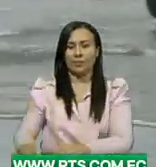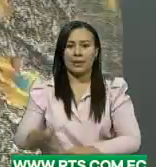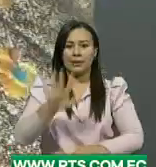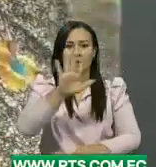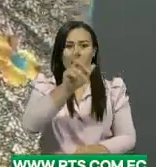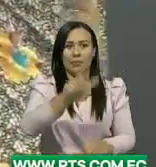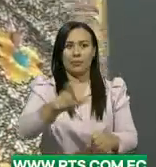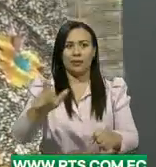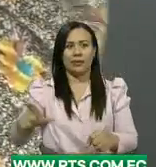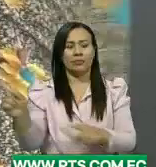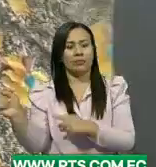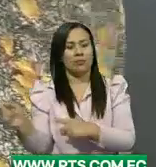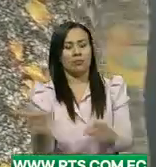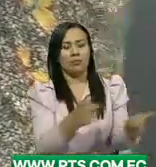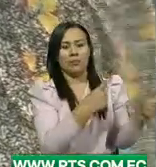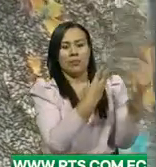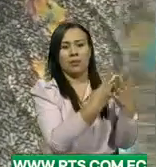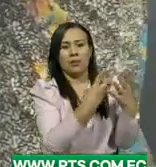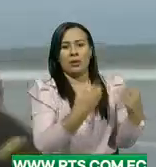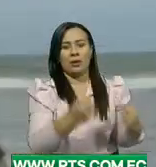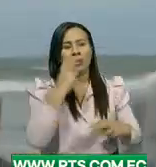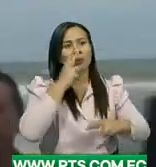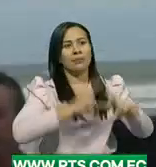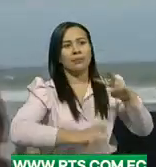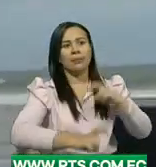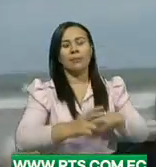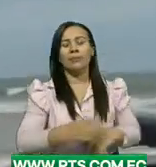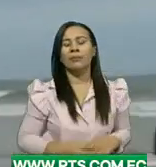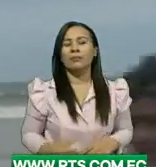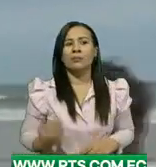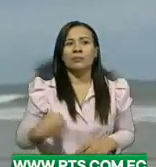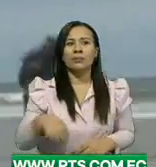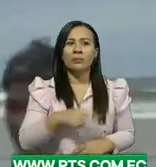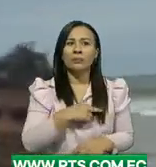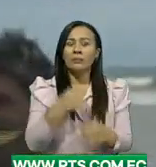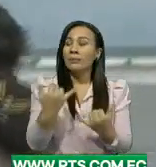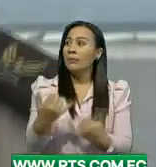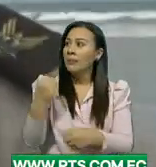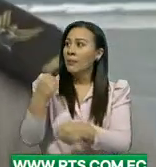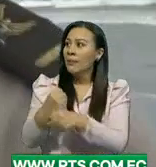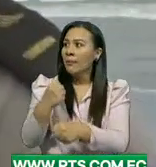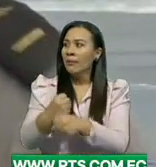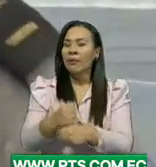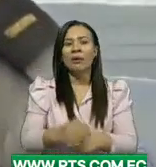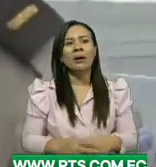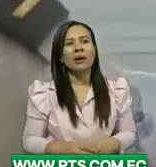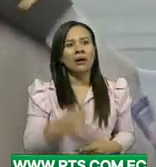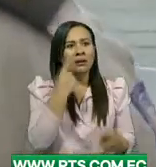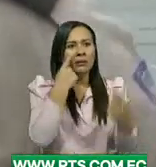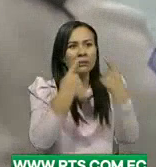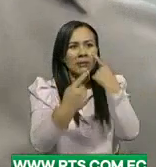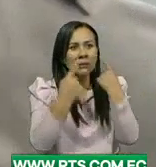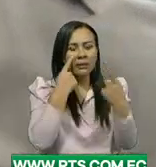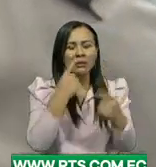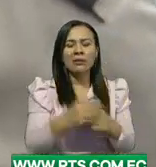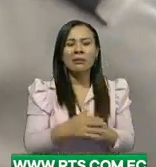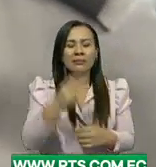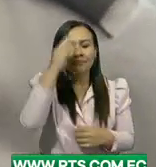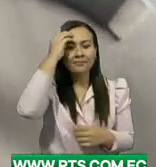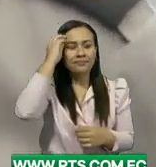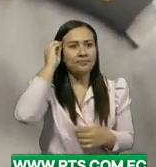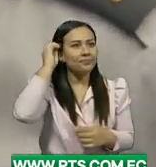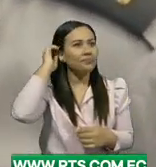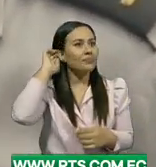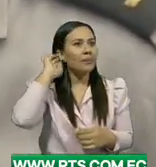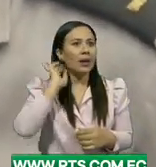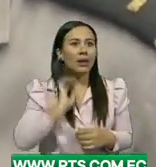personas privadas de su libertad para investigaciones. Hicimos un recorrido en la lancha a fin de verificar porque hay información y